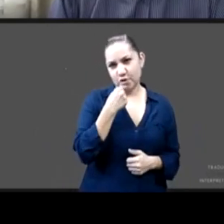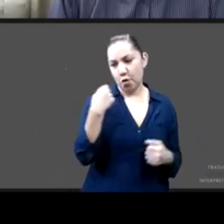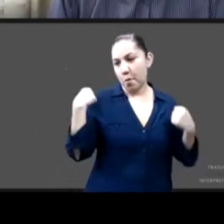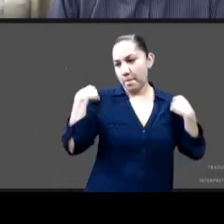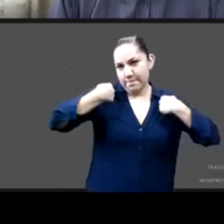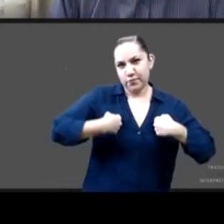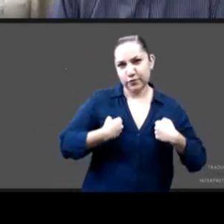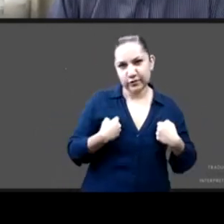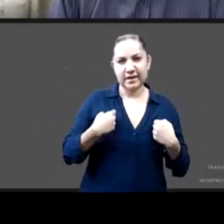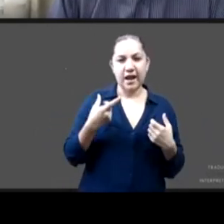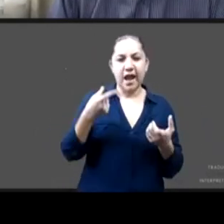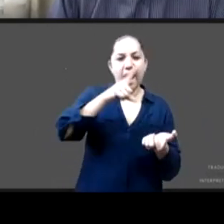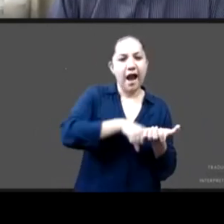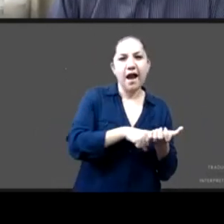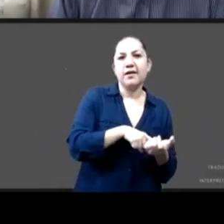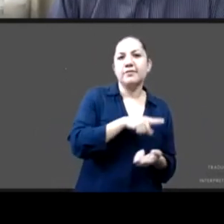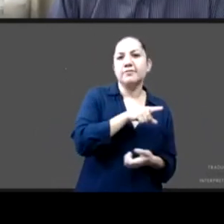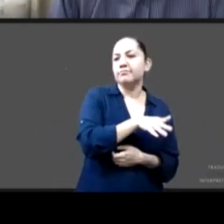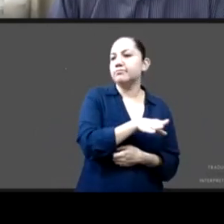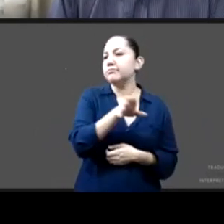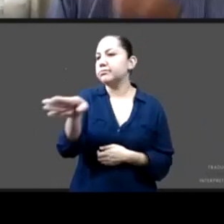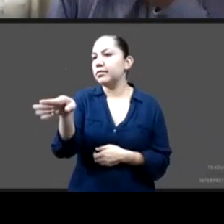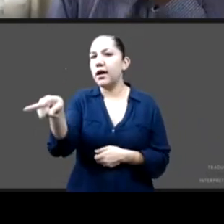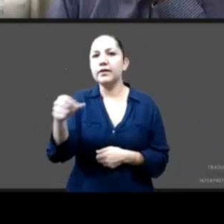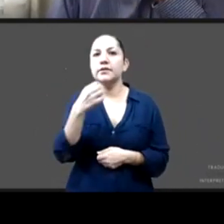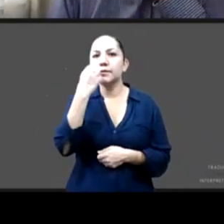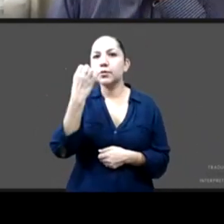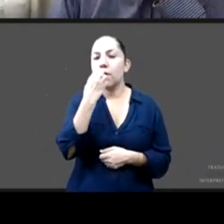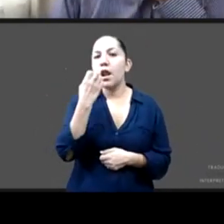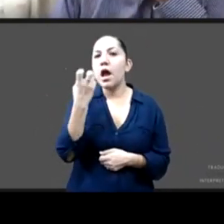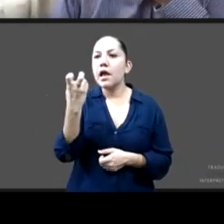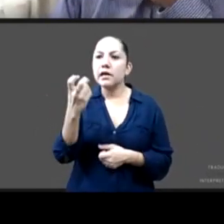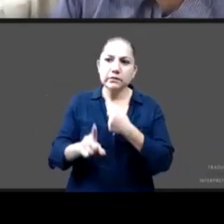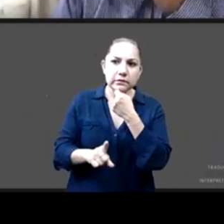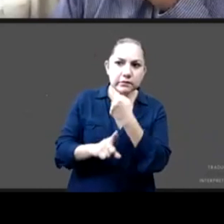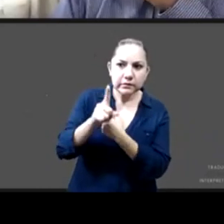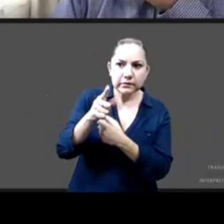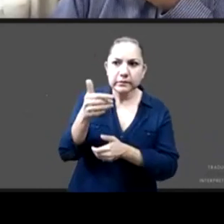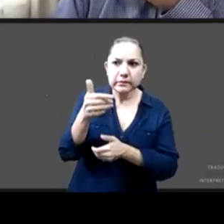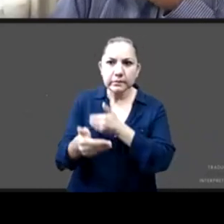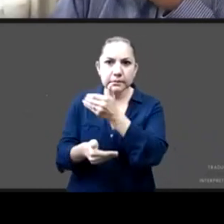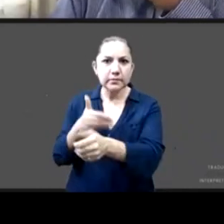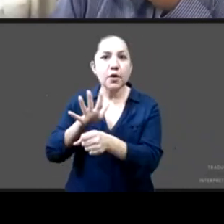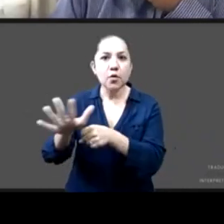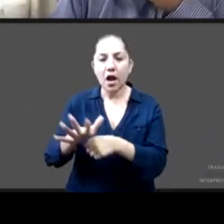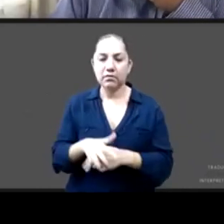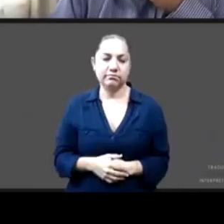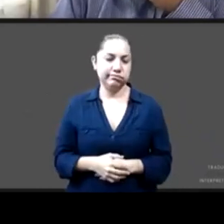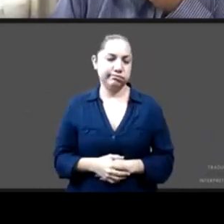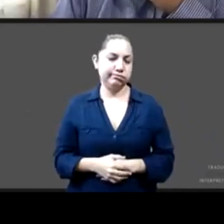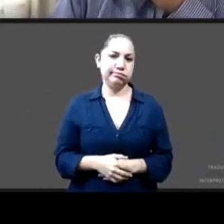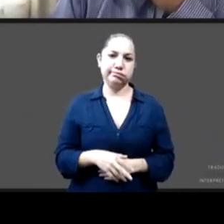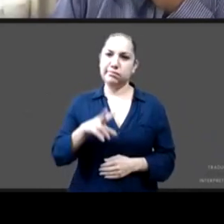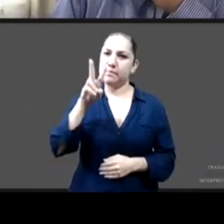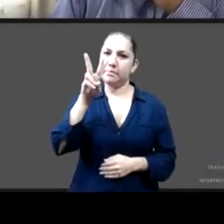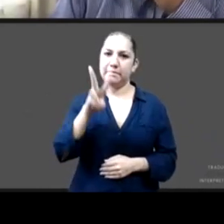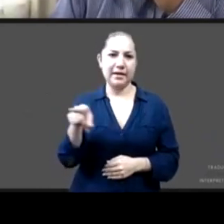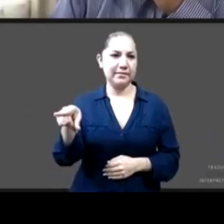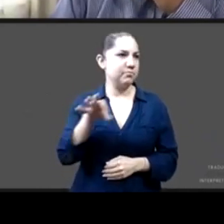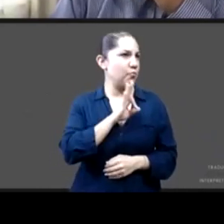escuela, perdón, dentro de la mochila a las escuelas, no tiene ni la menor comparación con el riesgo que